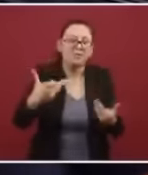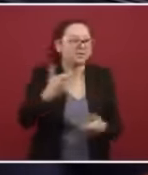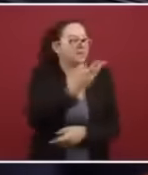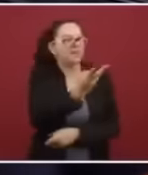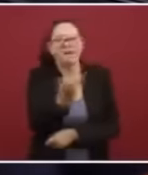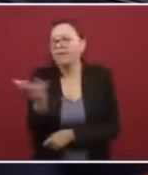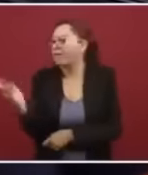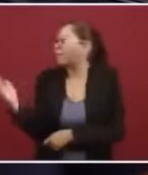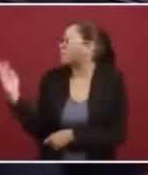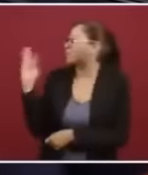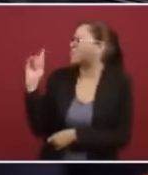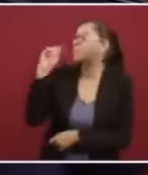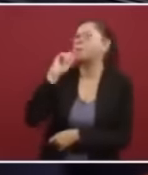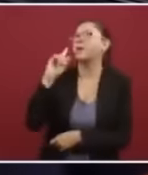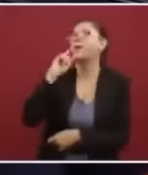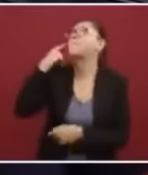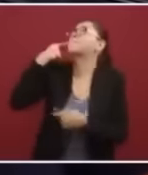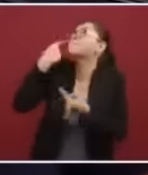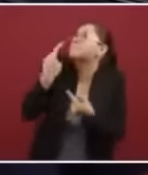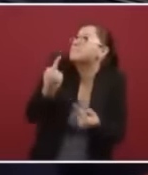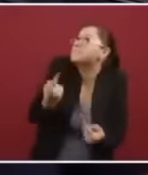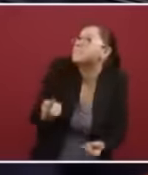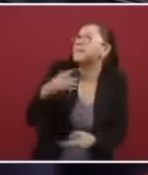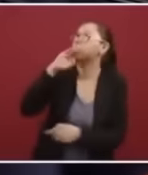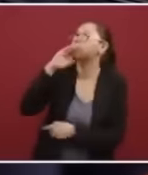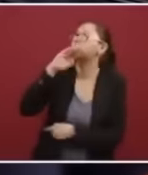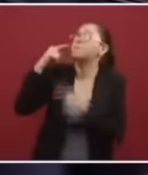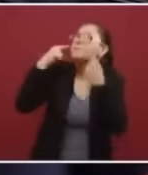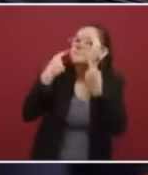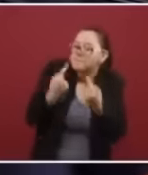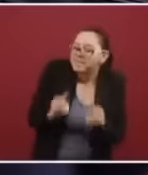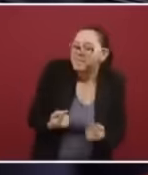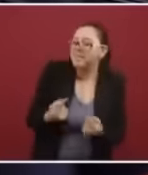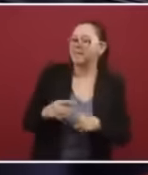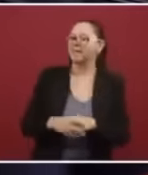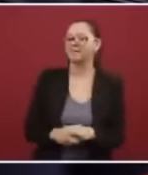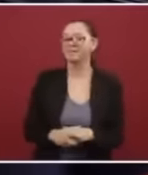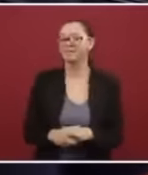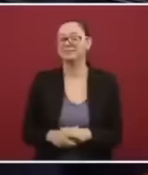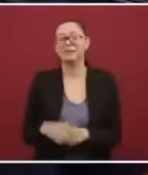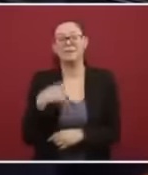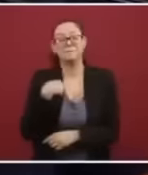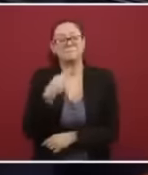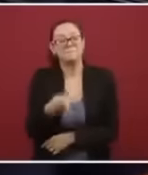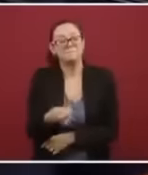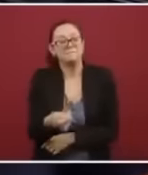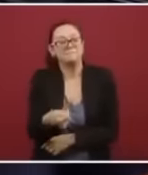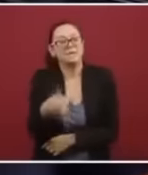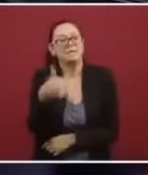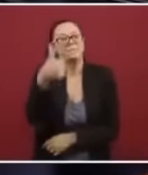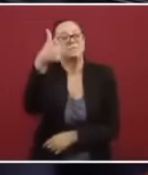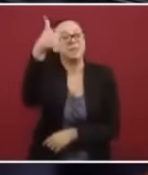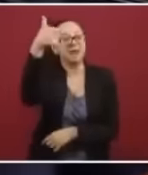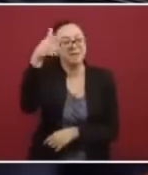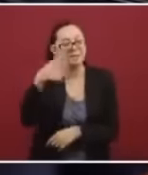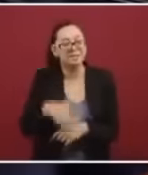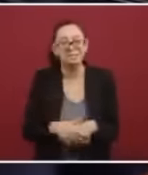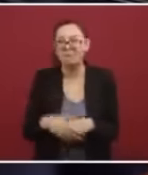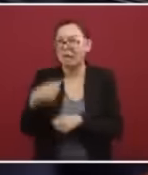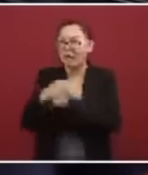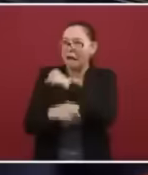esas mujeres. Es la primera vez que en tantos años un